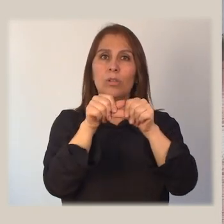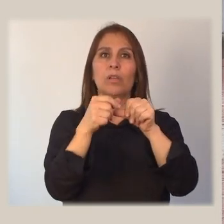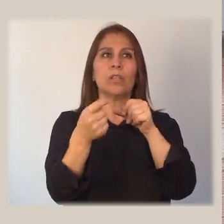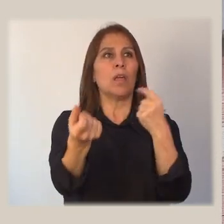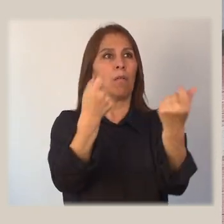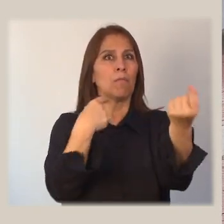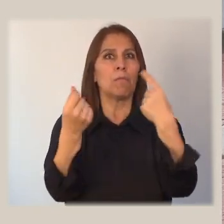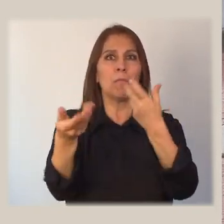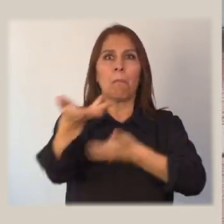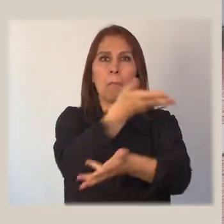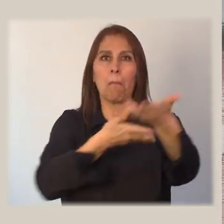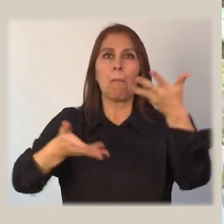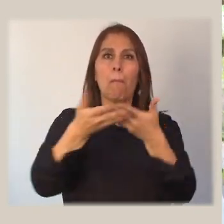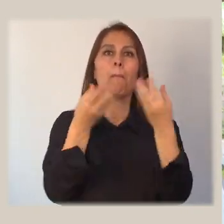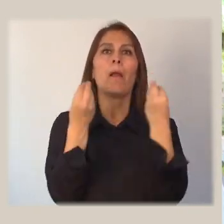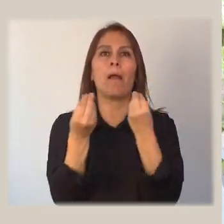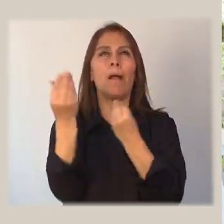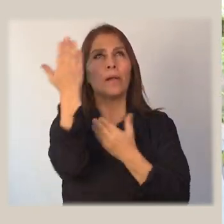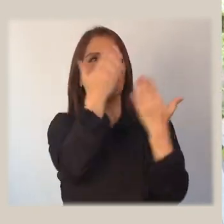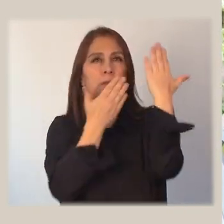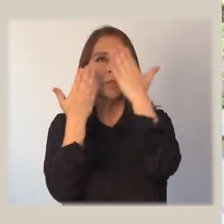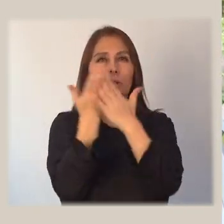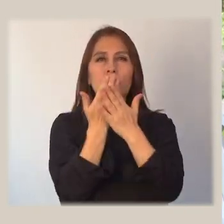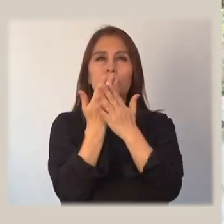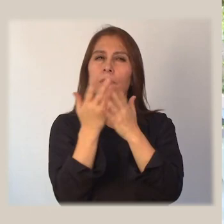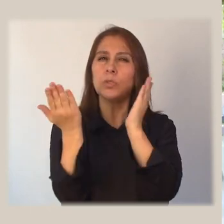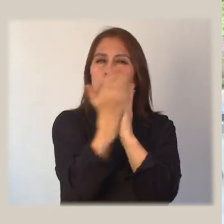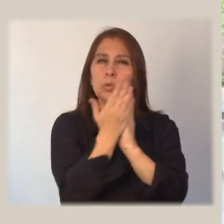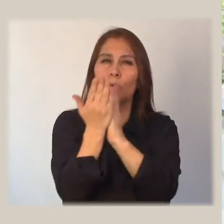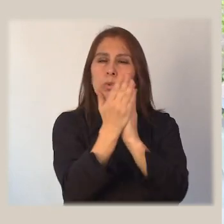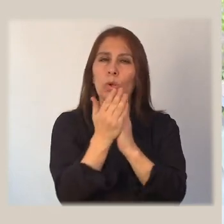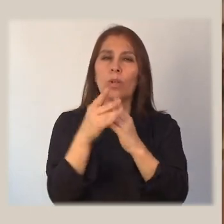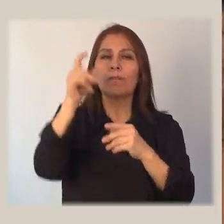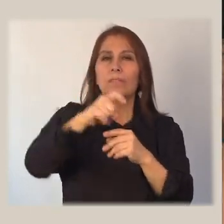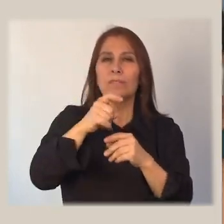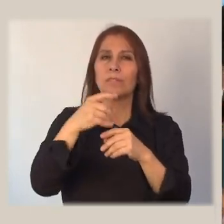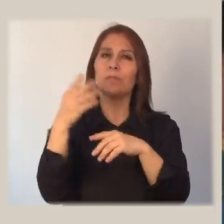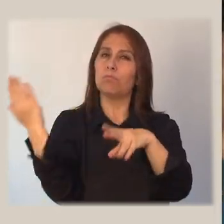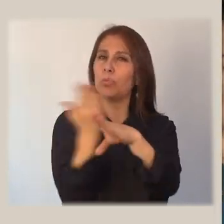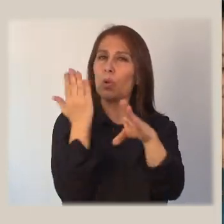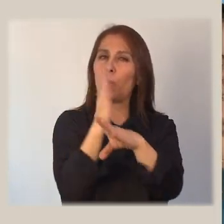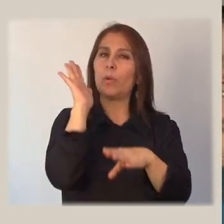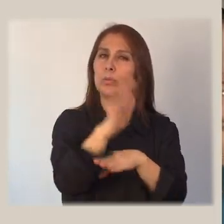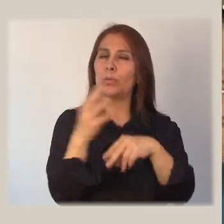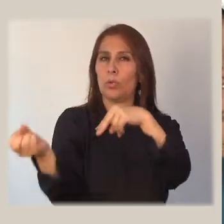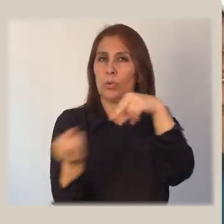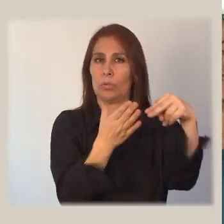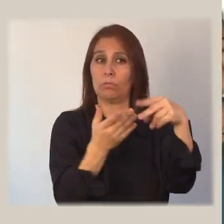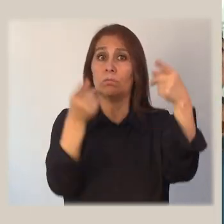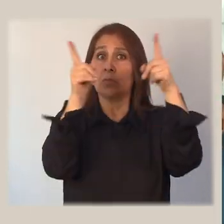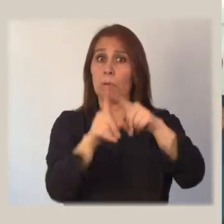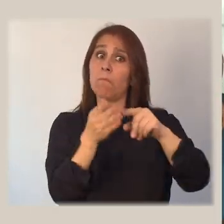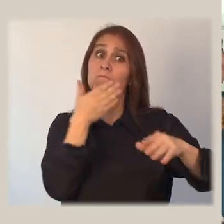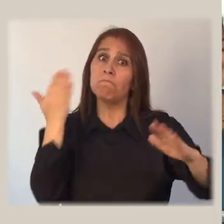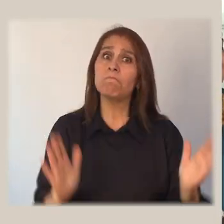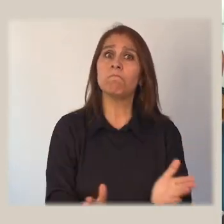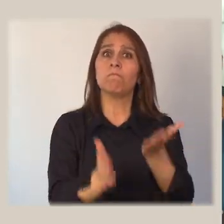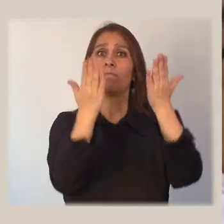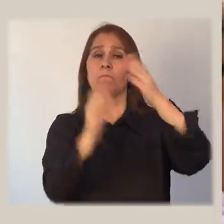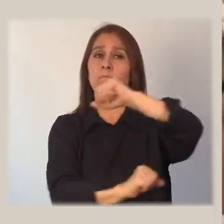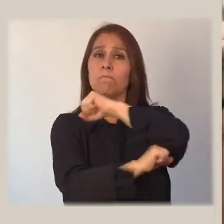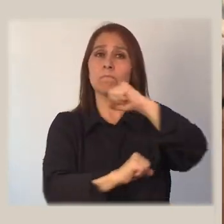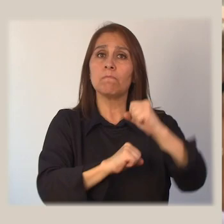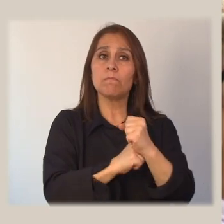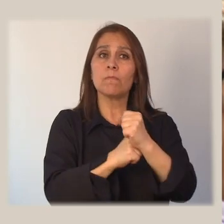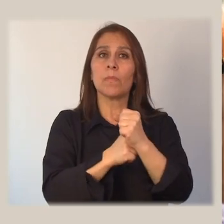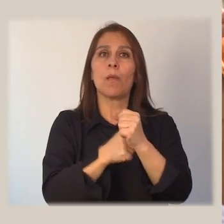consultoría orientados al estudio y resolución de necesidades y problemas educativos, así como en el fortalecimiento de prácticas